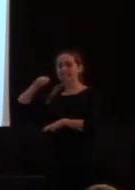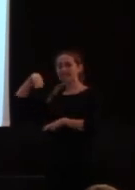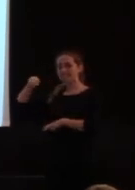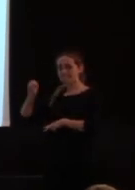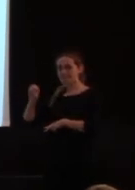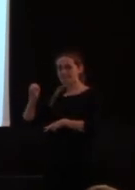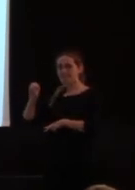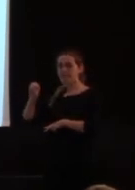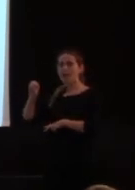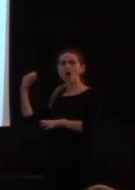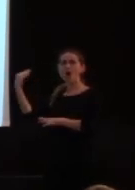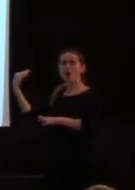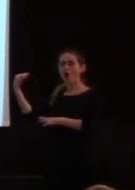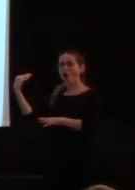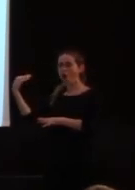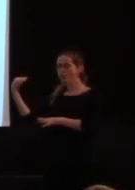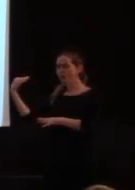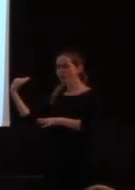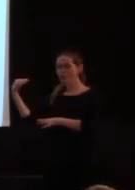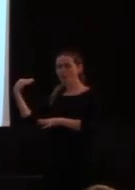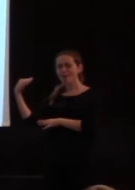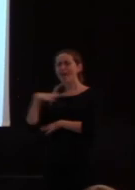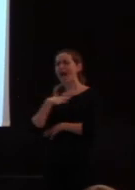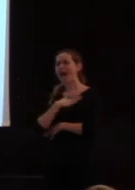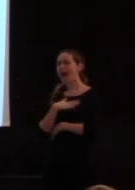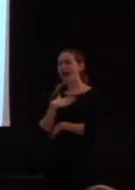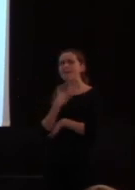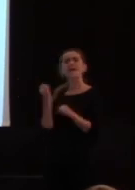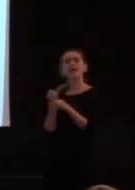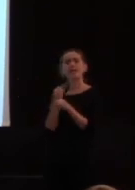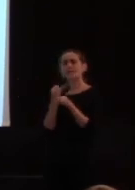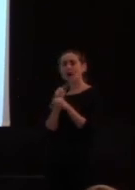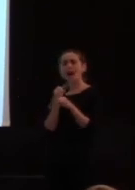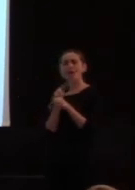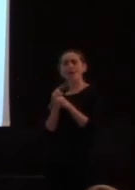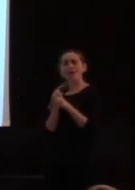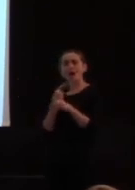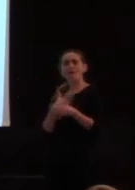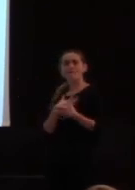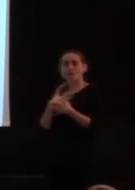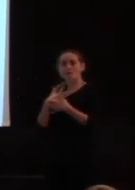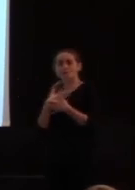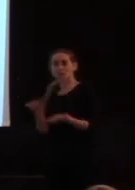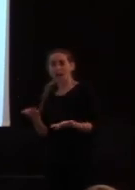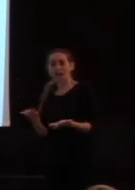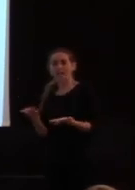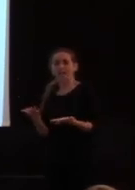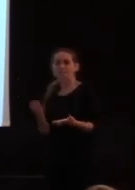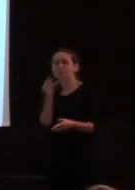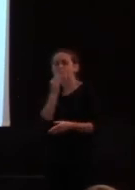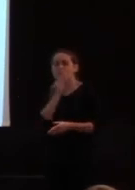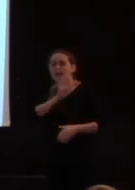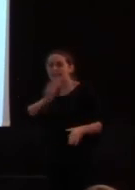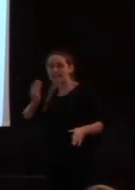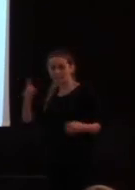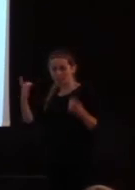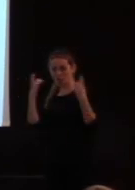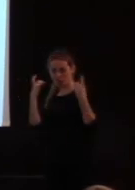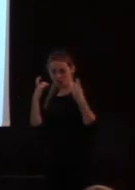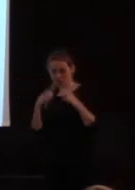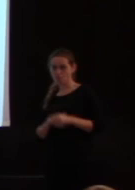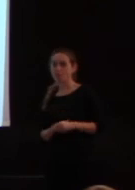Gemma era una chica muy joven, muy amable, muy disponible, siempre atento, incondicional con los jóvenes. Entonces salíamos del